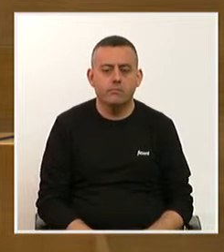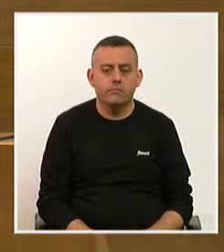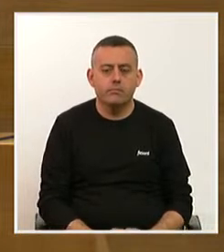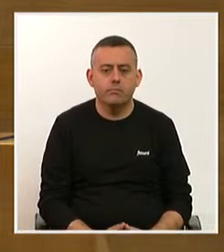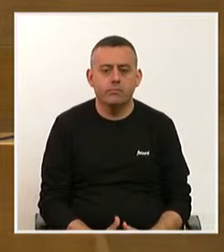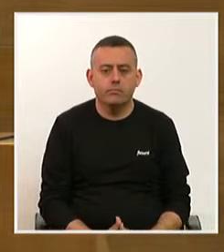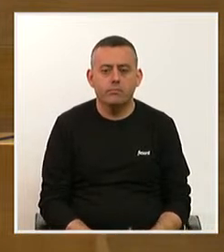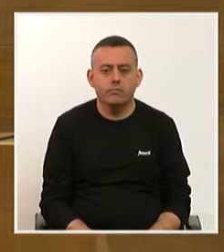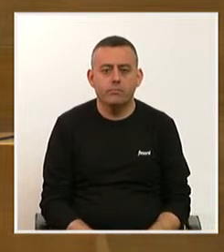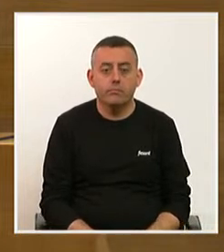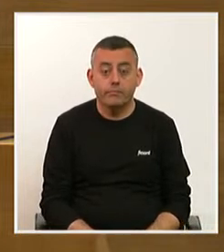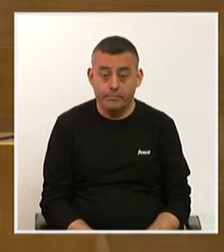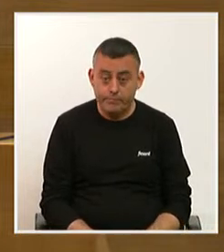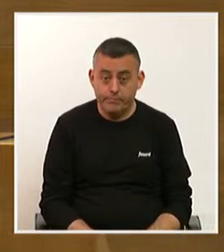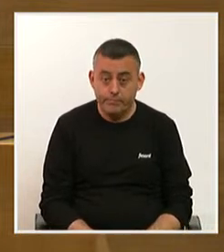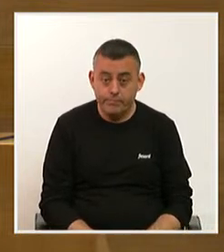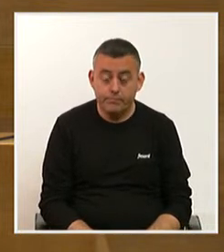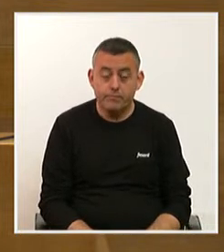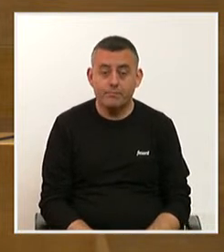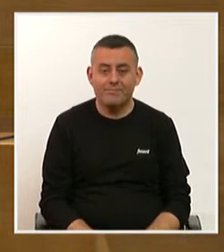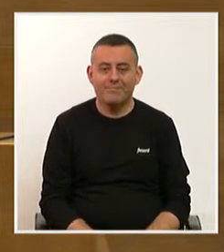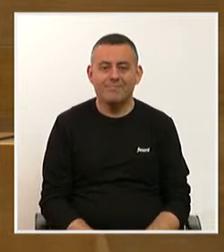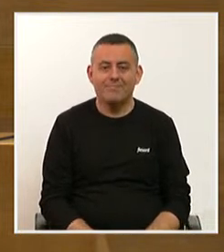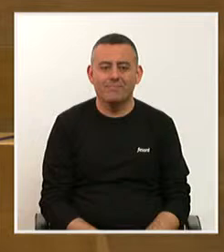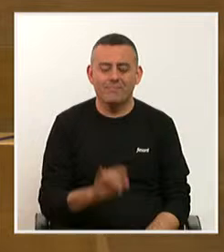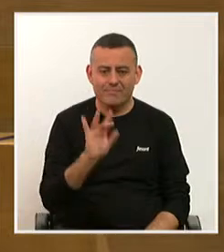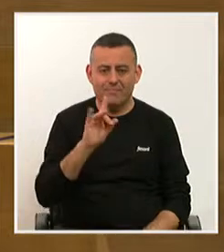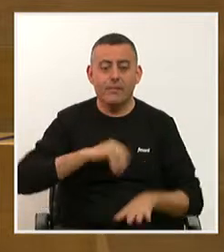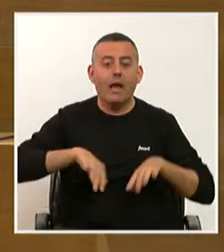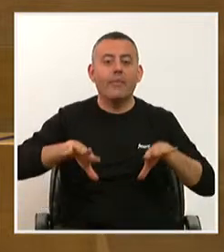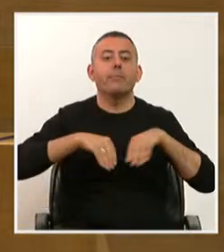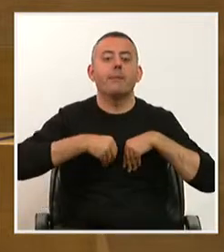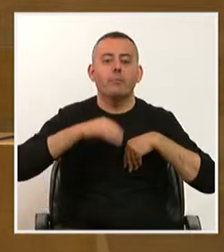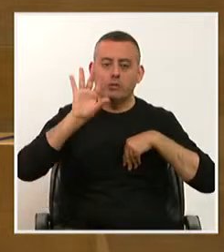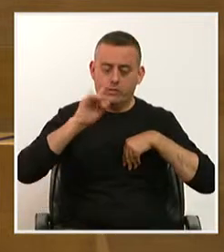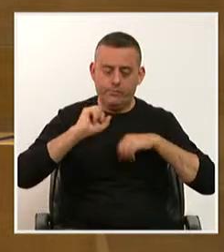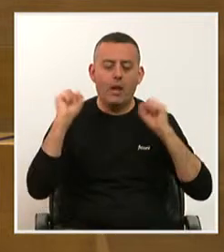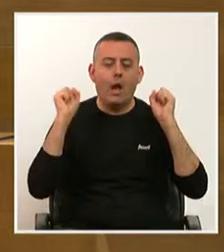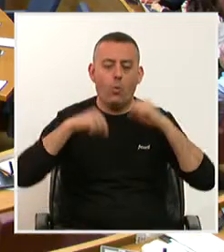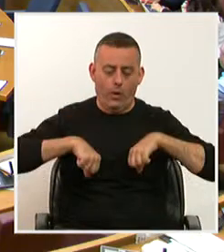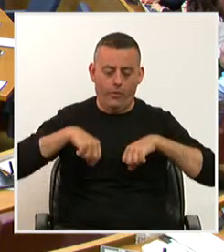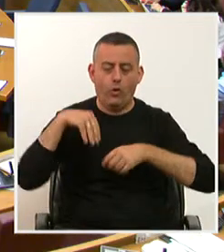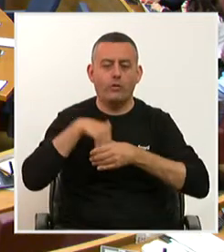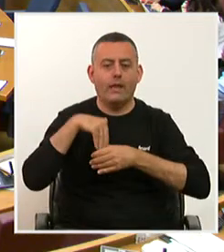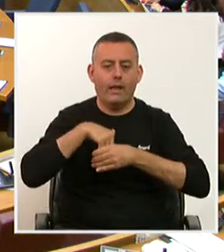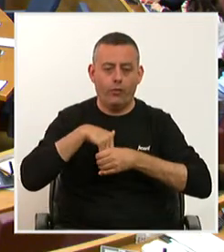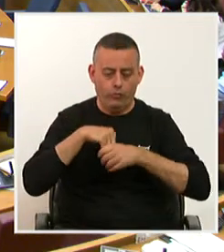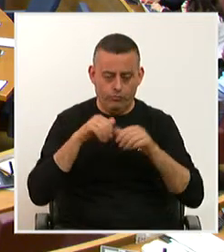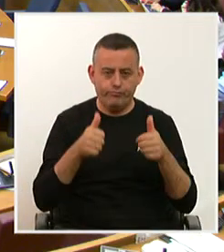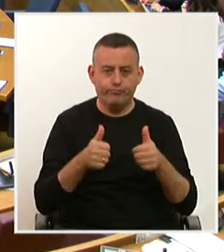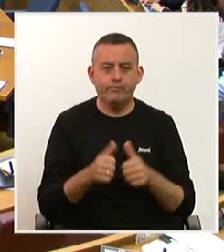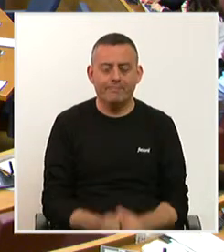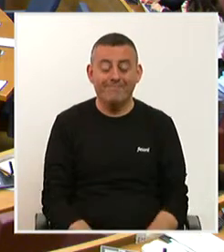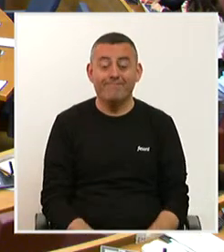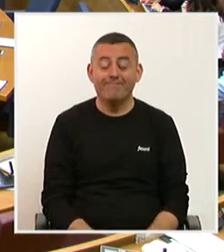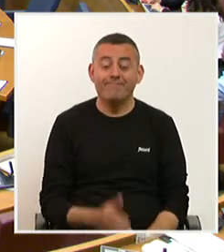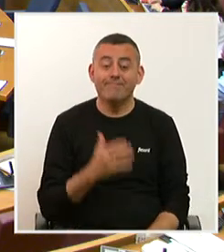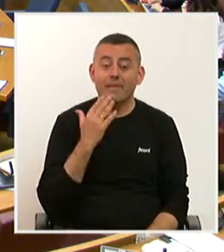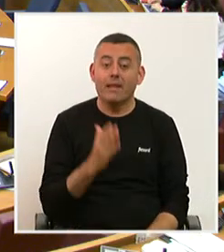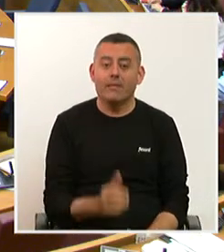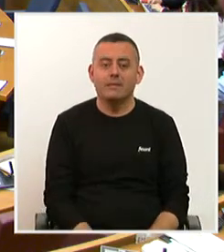enmienda Sí gracias presidenta si aceptamos la enmienda y Estamos de acuerdo con el contenido de la misma Gracias muchas